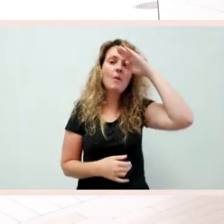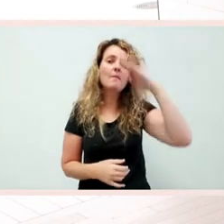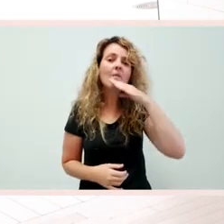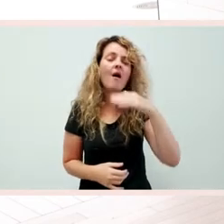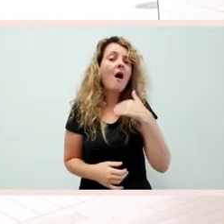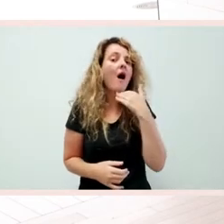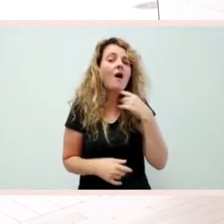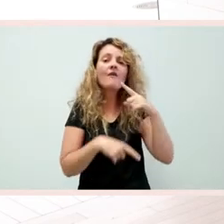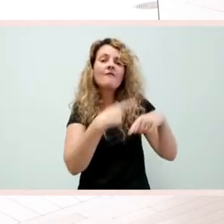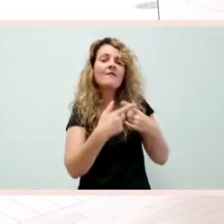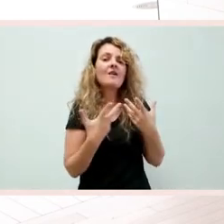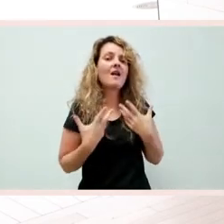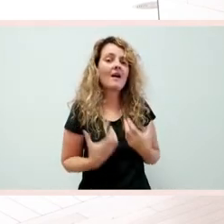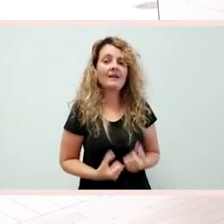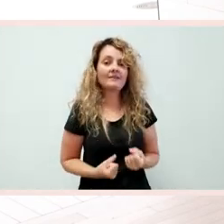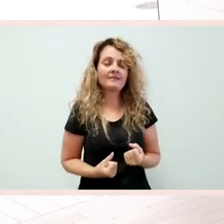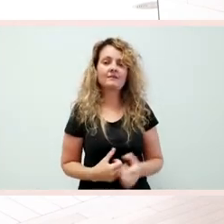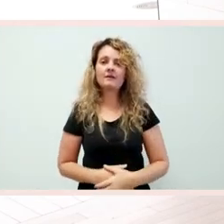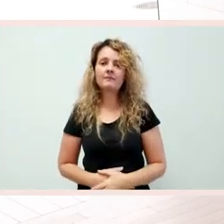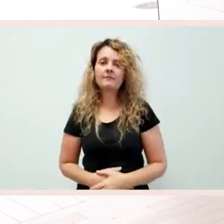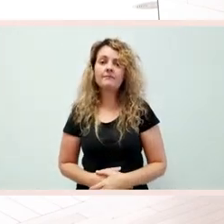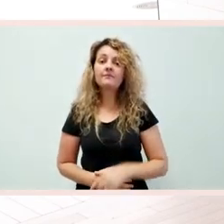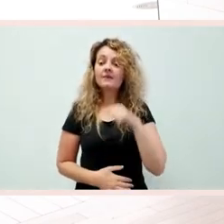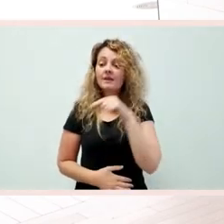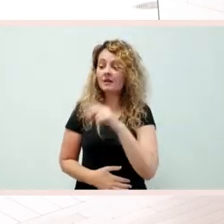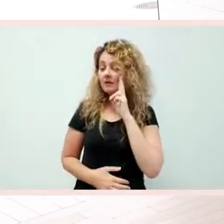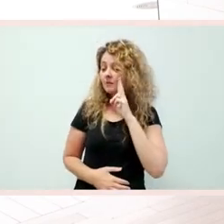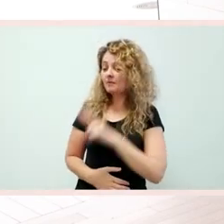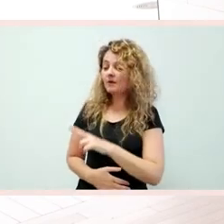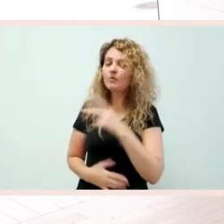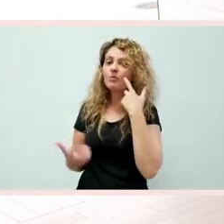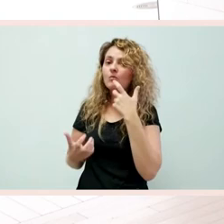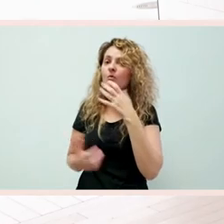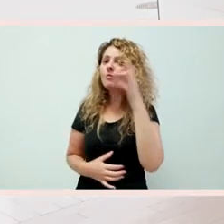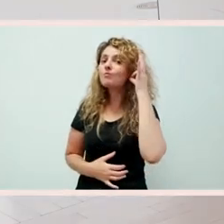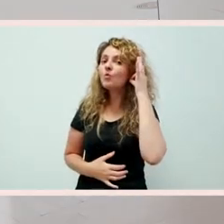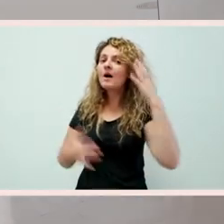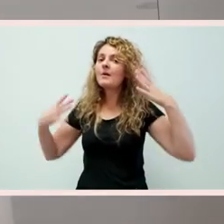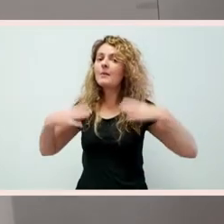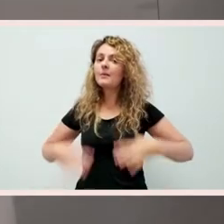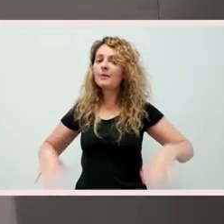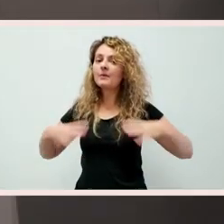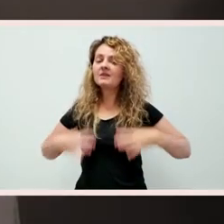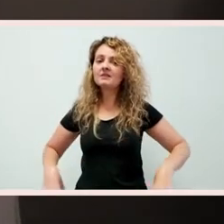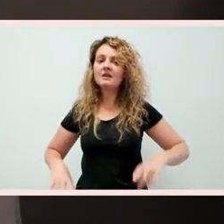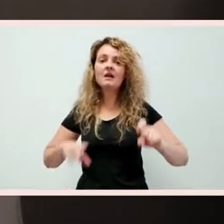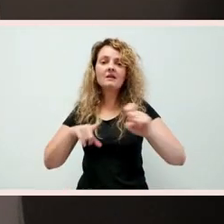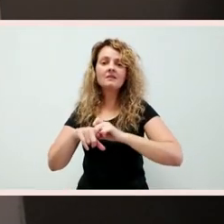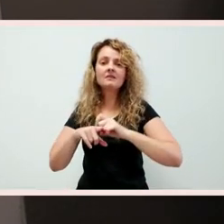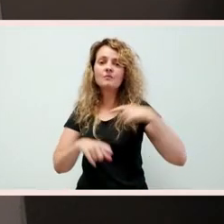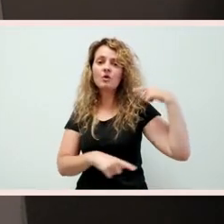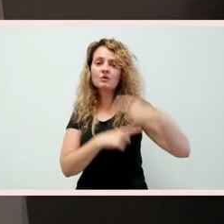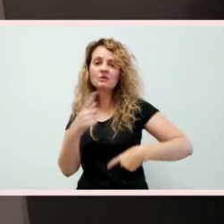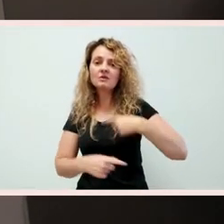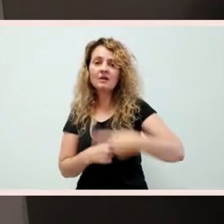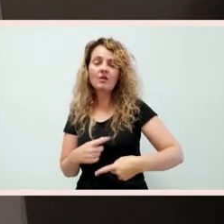en falta. Vemos como esta muller está vestida da maneira tradicional, cos panos típicos